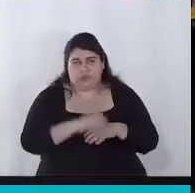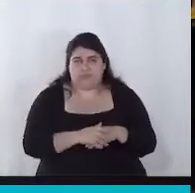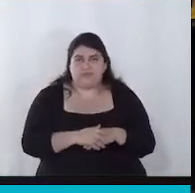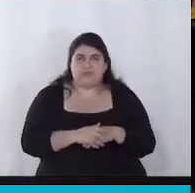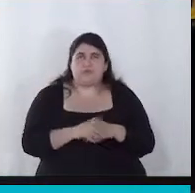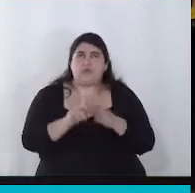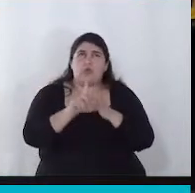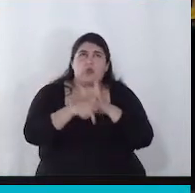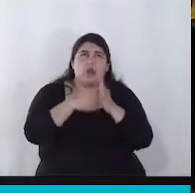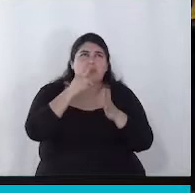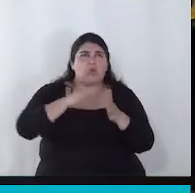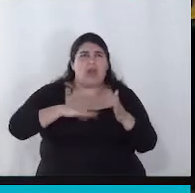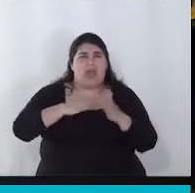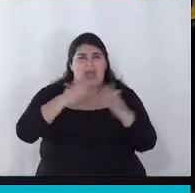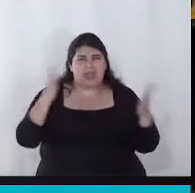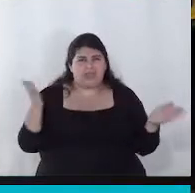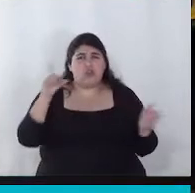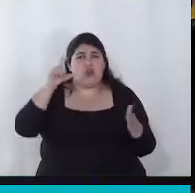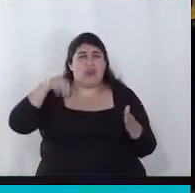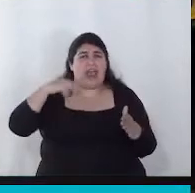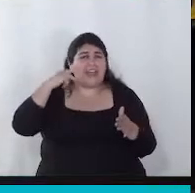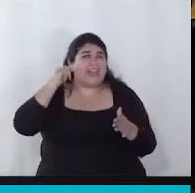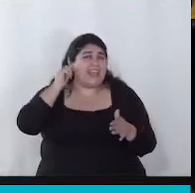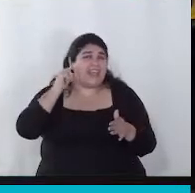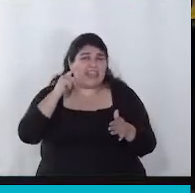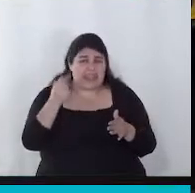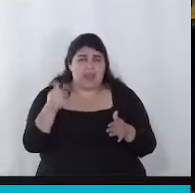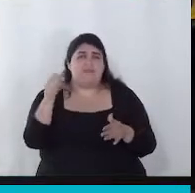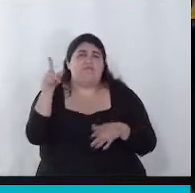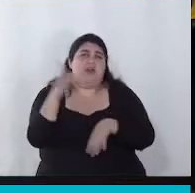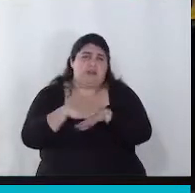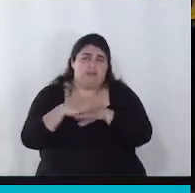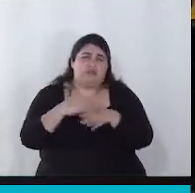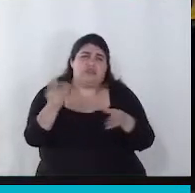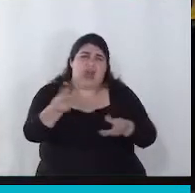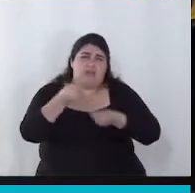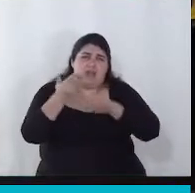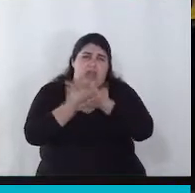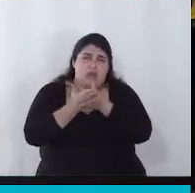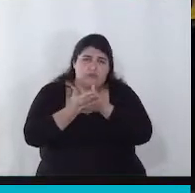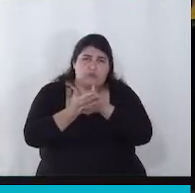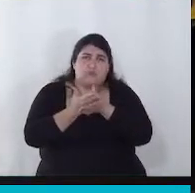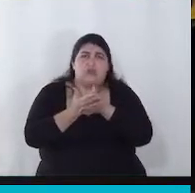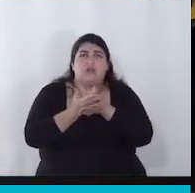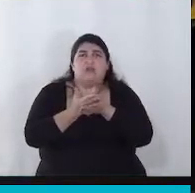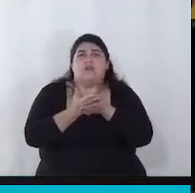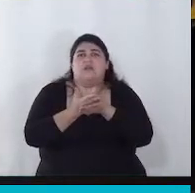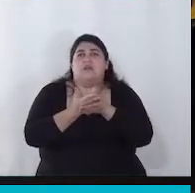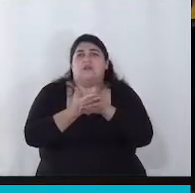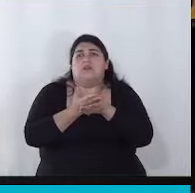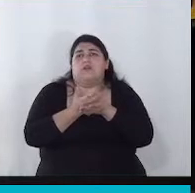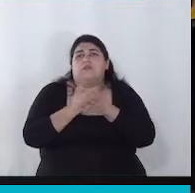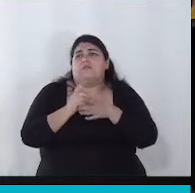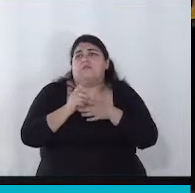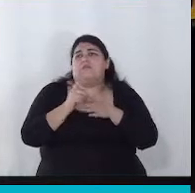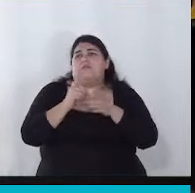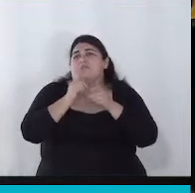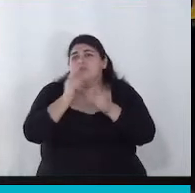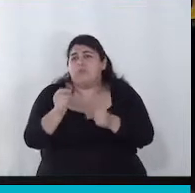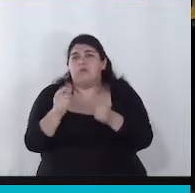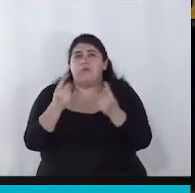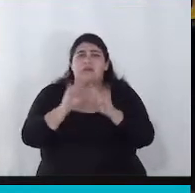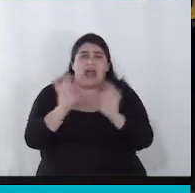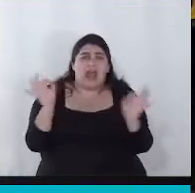año el doctor khan y gea no solamente se hizo cargo de la causa nadie lo recurso no se excusó no